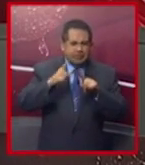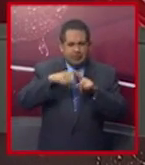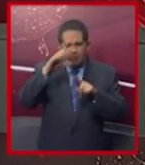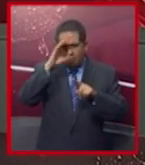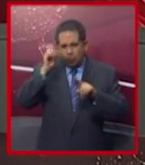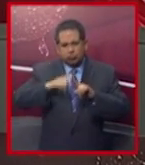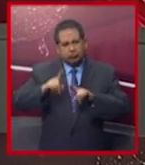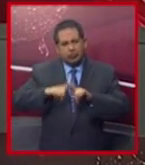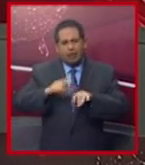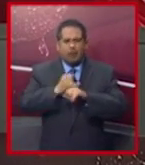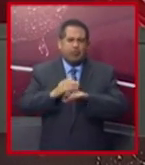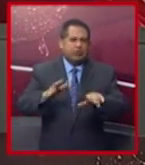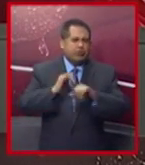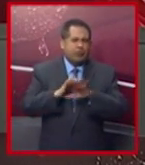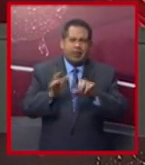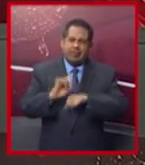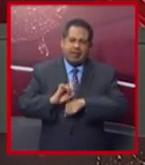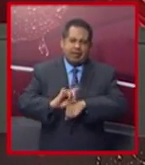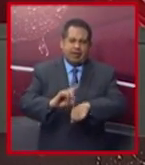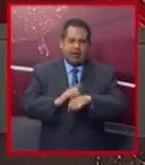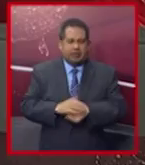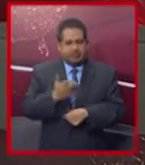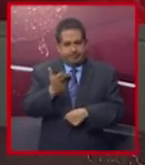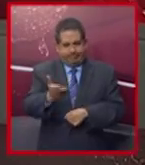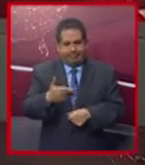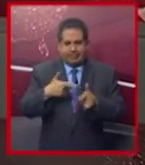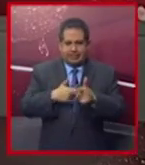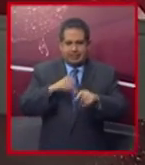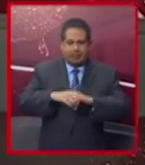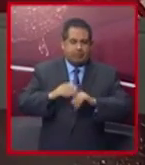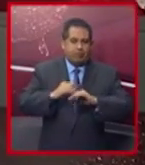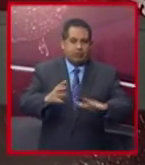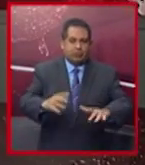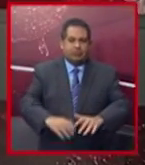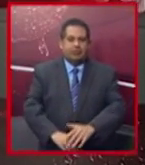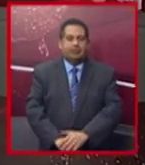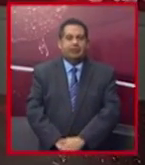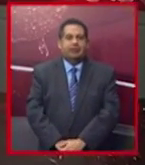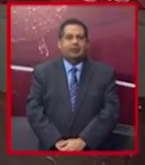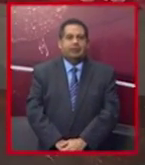como la información generada todos los días. Mientras tanto, continuamos en el siguiente bloque.